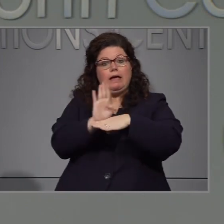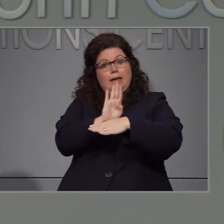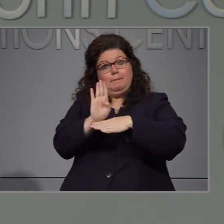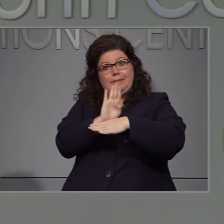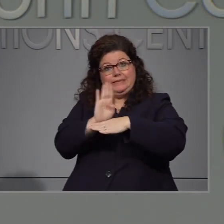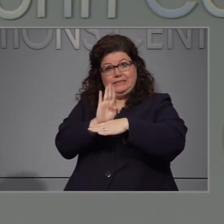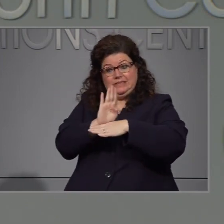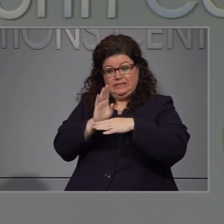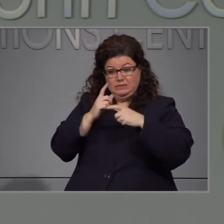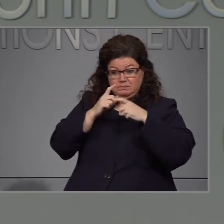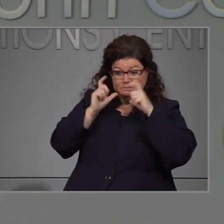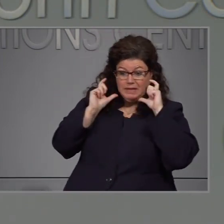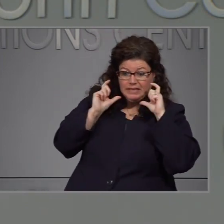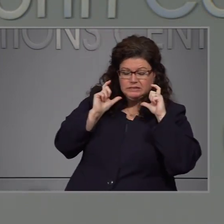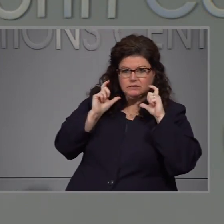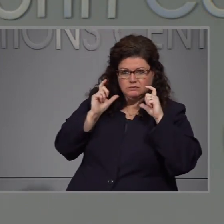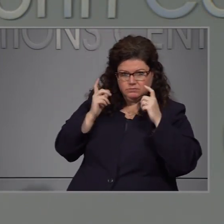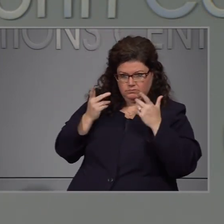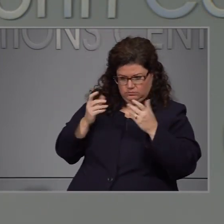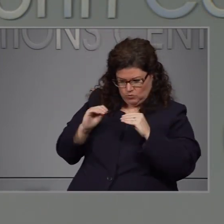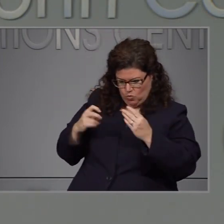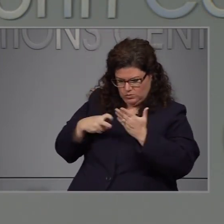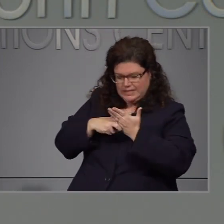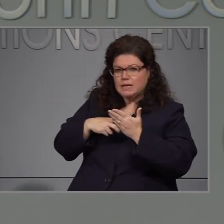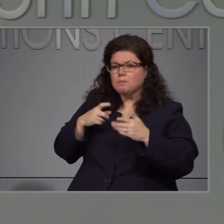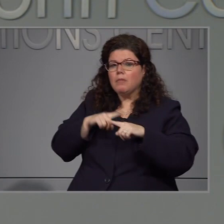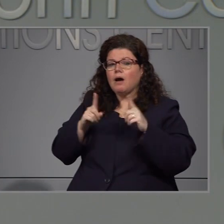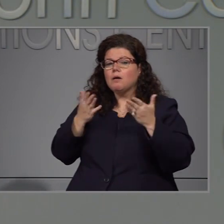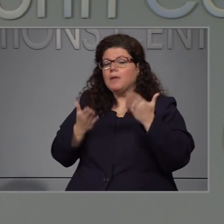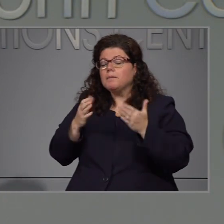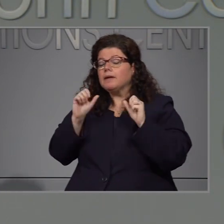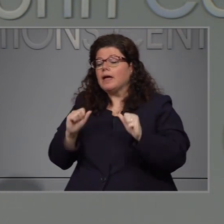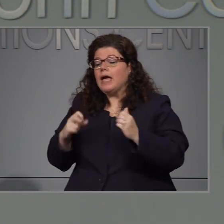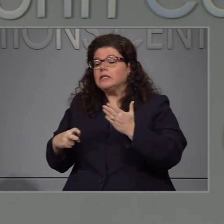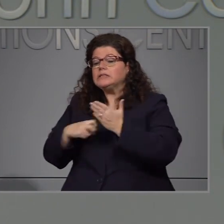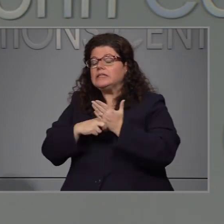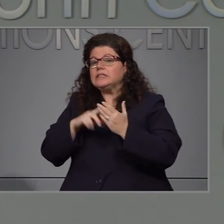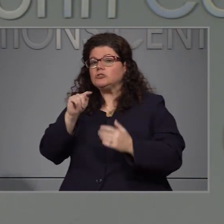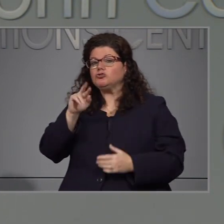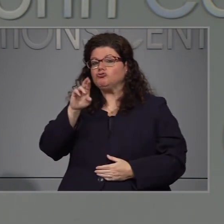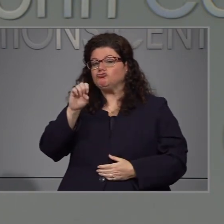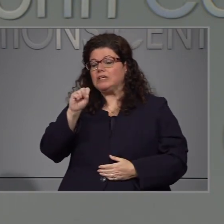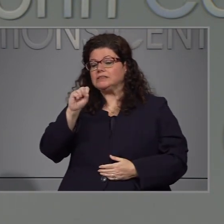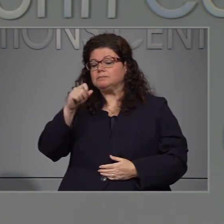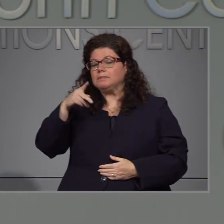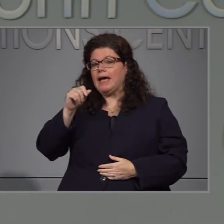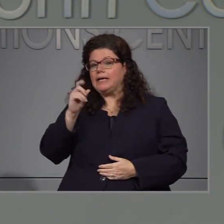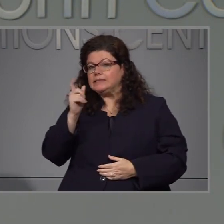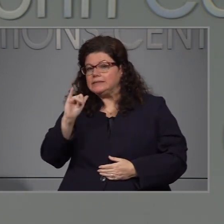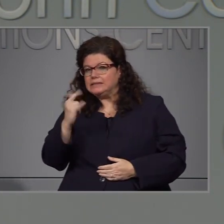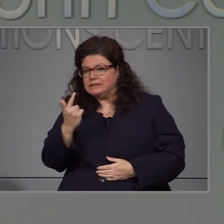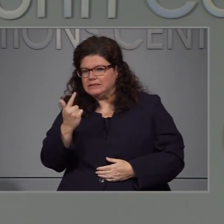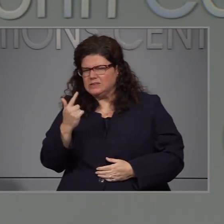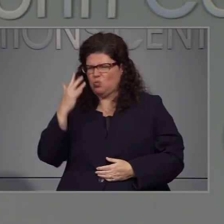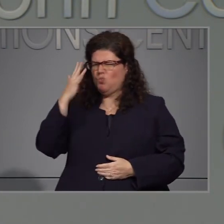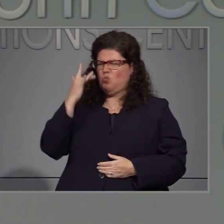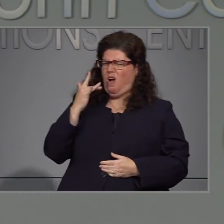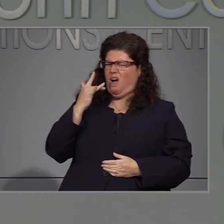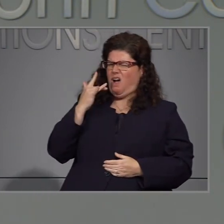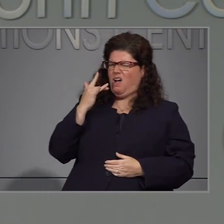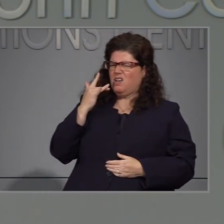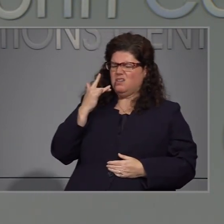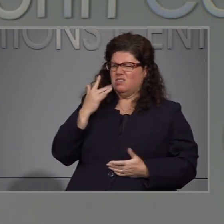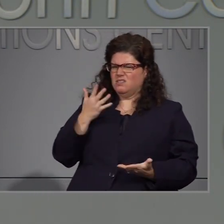cubrebocas, pueden darle una citación de traspaso. ¿Nos puede explicar